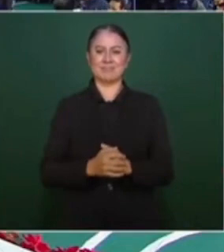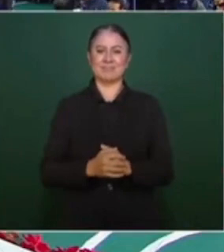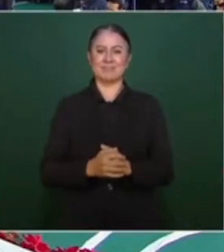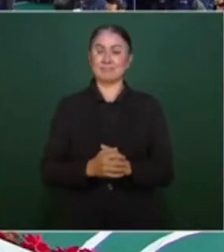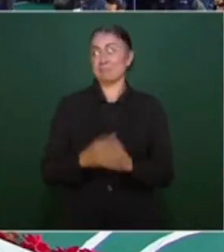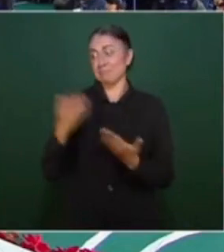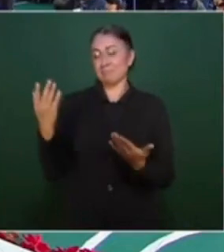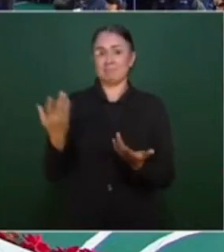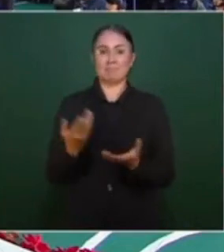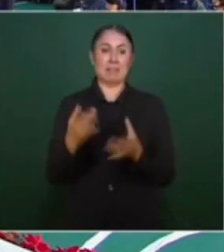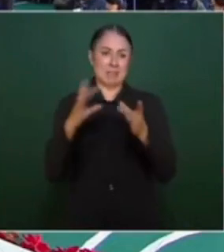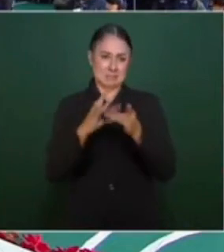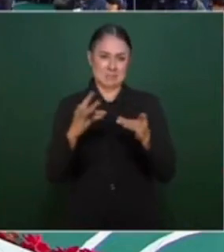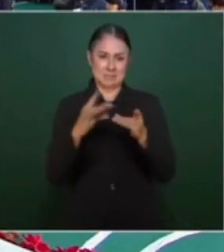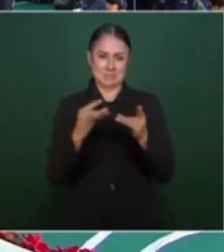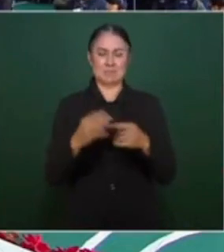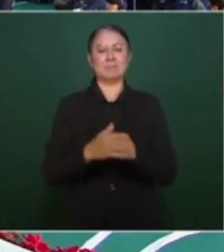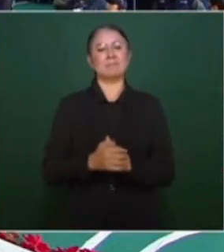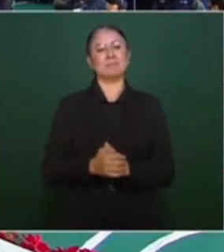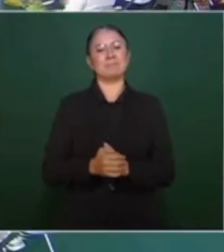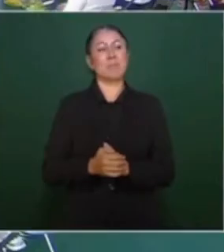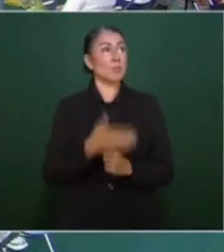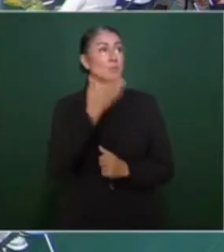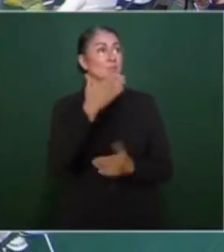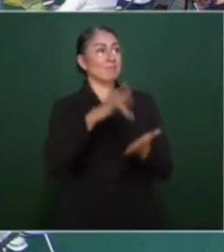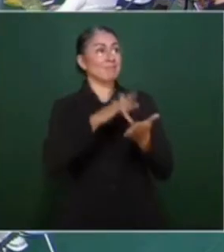asunto. Gracias.